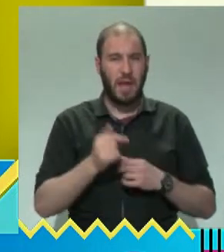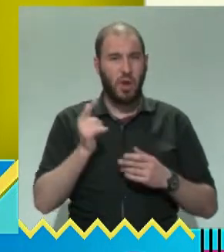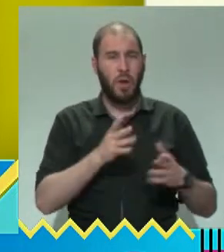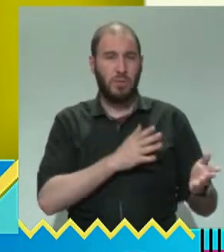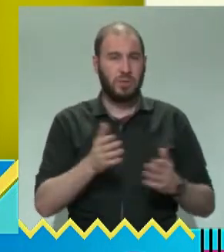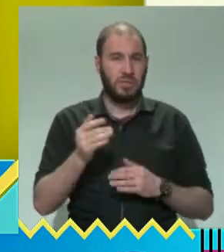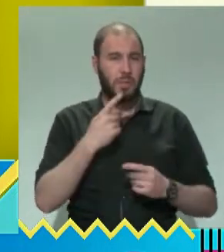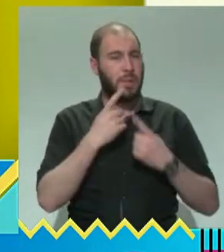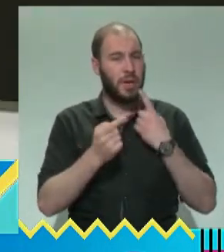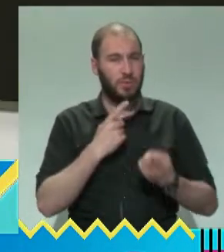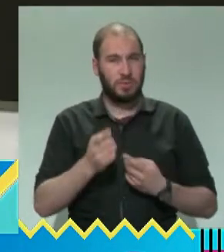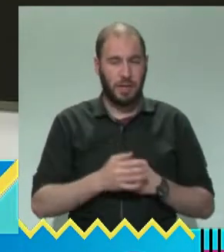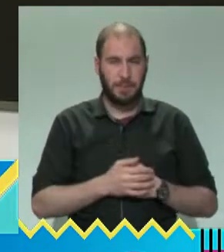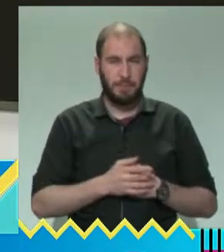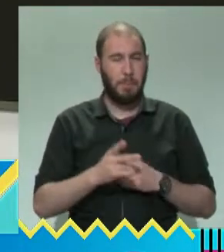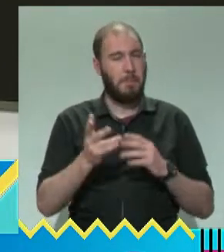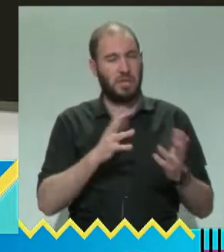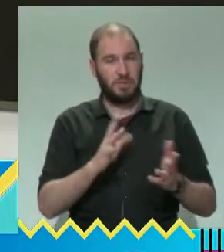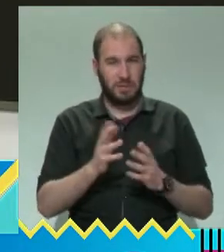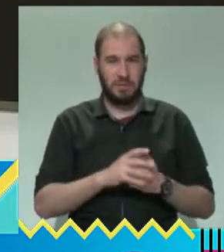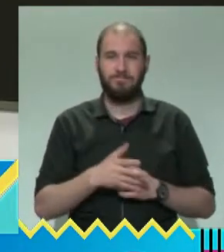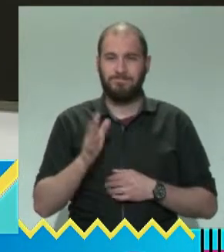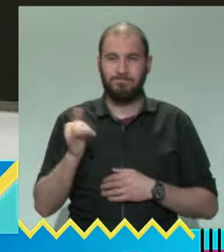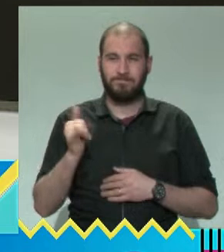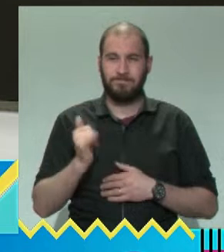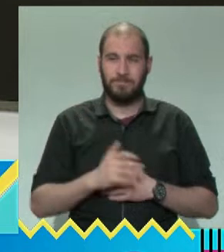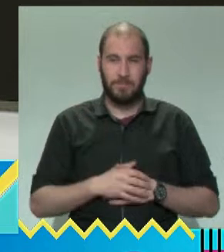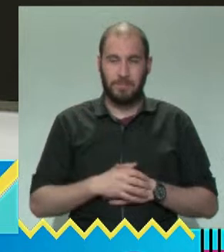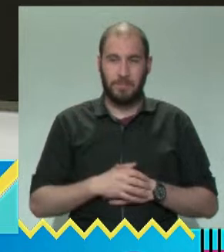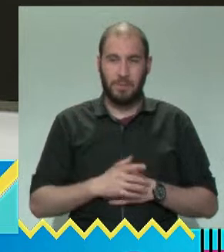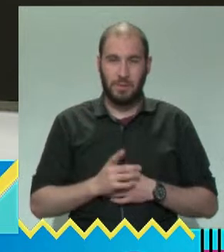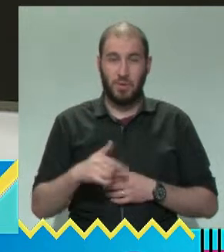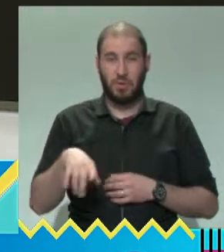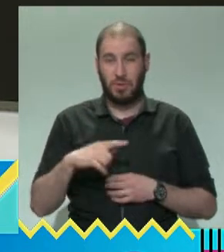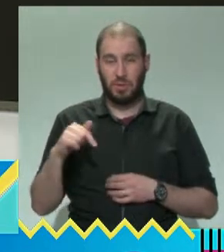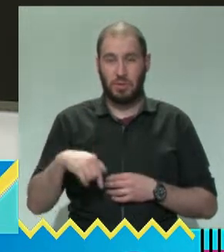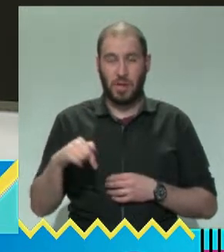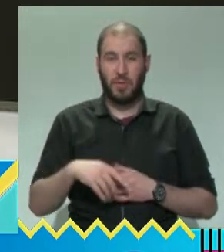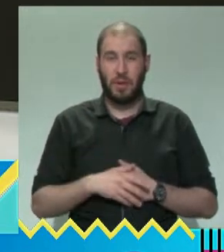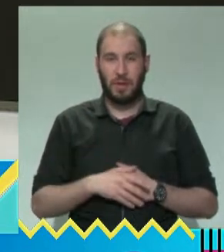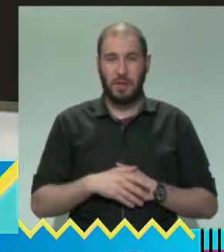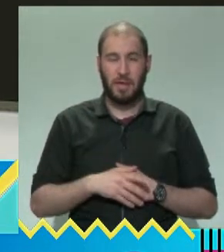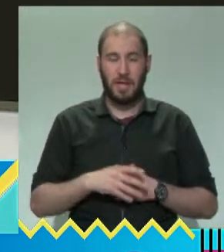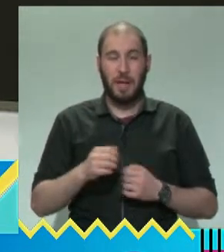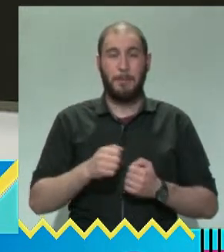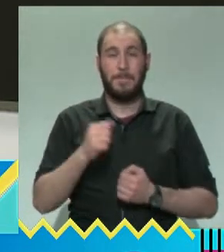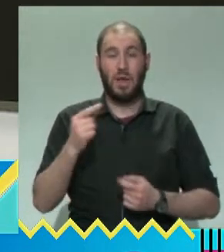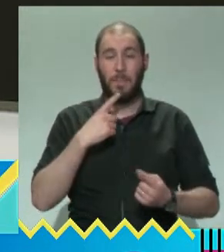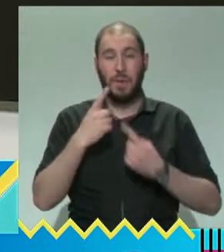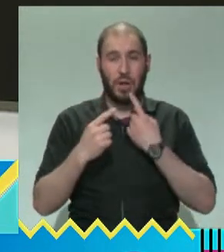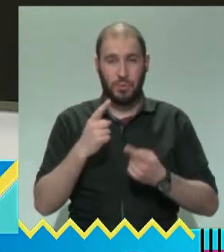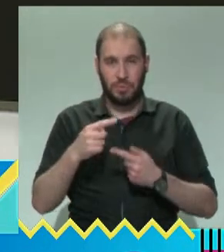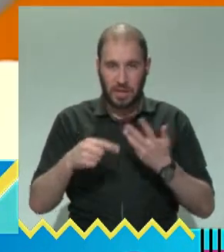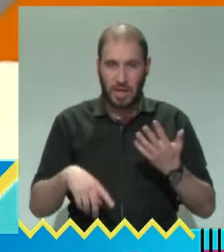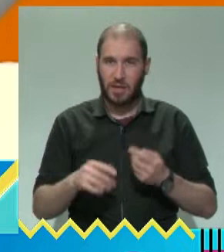proceso de censo. Sería como una parte. Claro, estamos haciendo el pliego del censo. Claro. Es